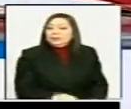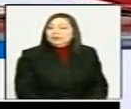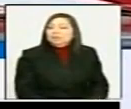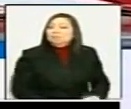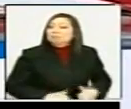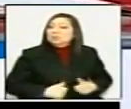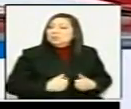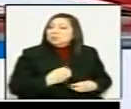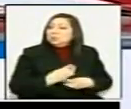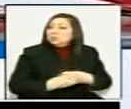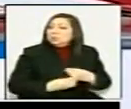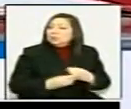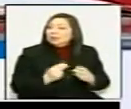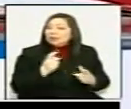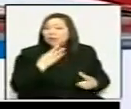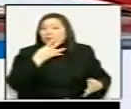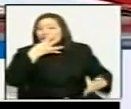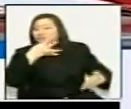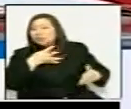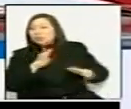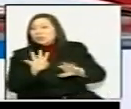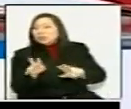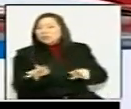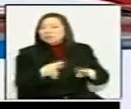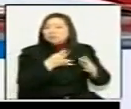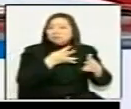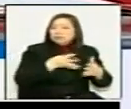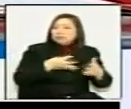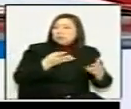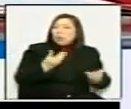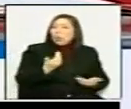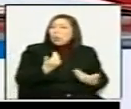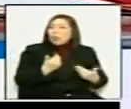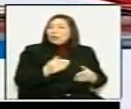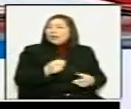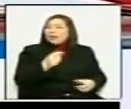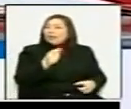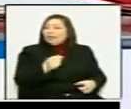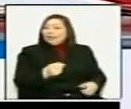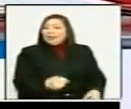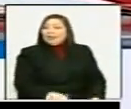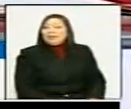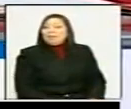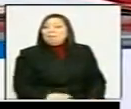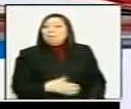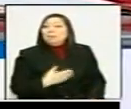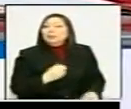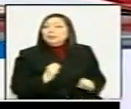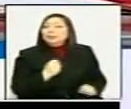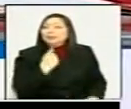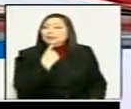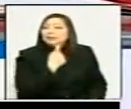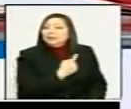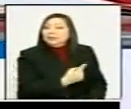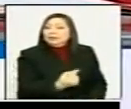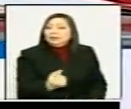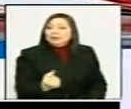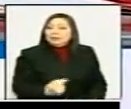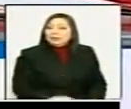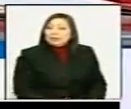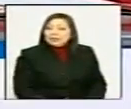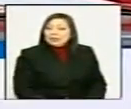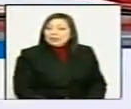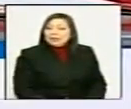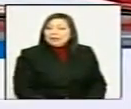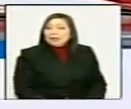vivimos en un mundo de sospecha y dado que cualquier expresión que pueda señalar el señor Barata